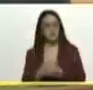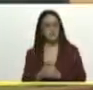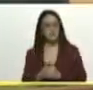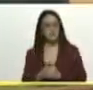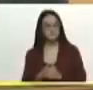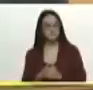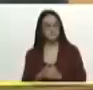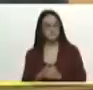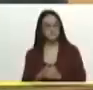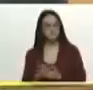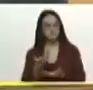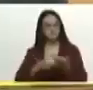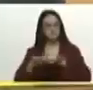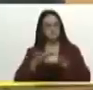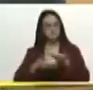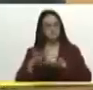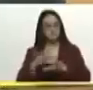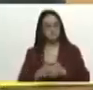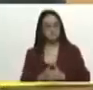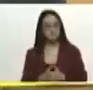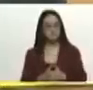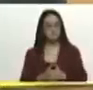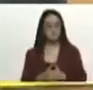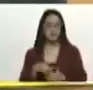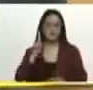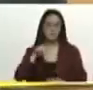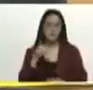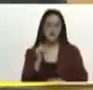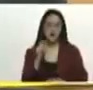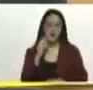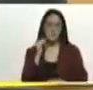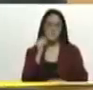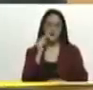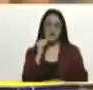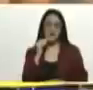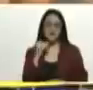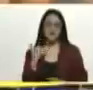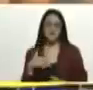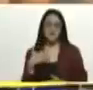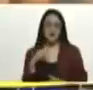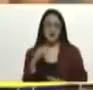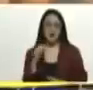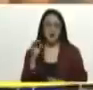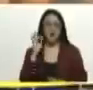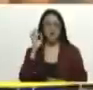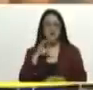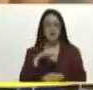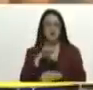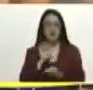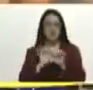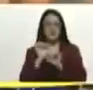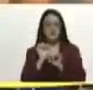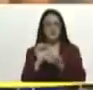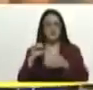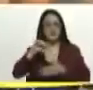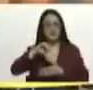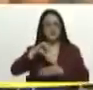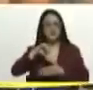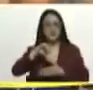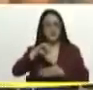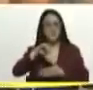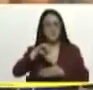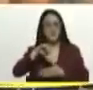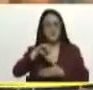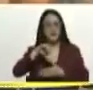que comerciamos. Además, tenemos una experiencia muy exitosa, el Consejo de Defensa de Sudamérica,